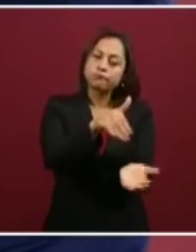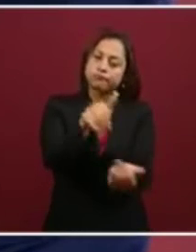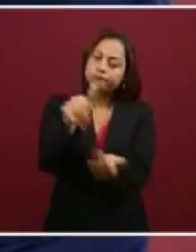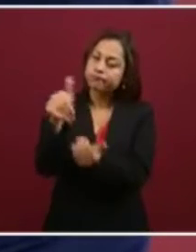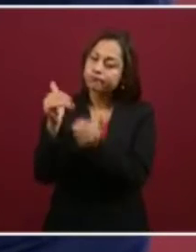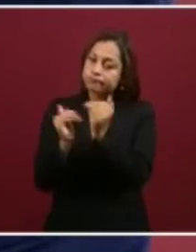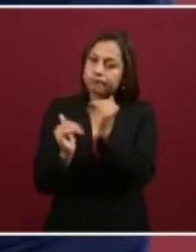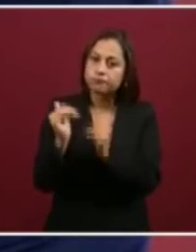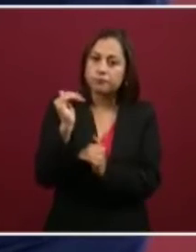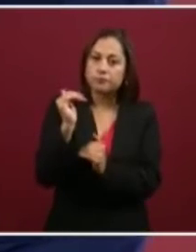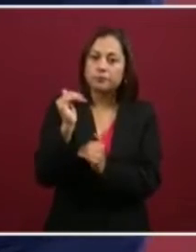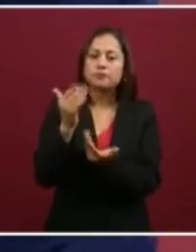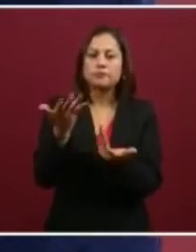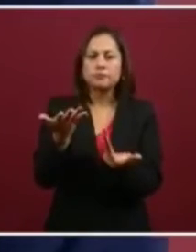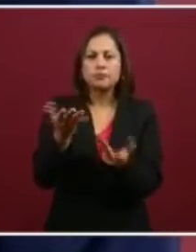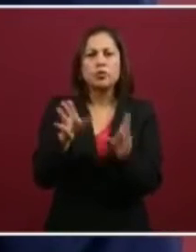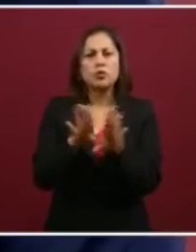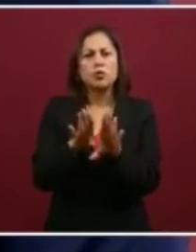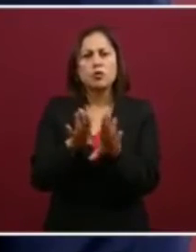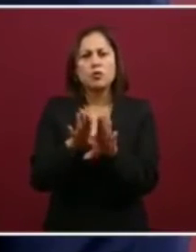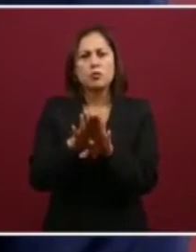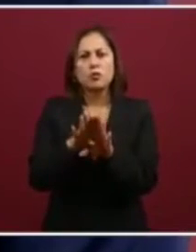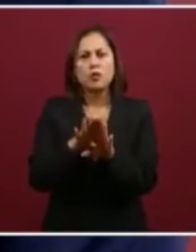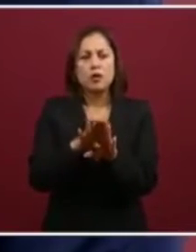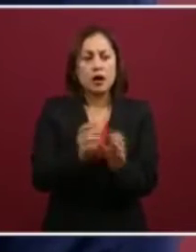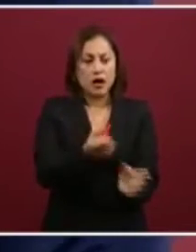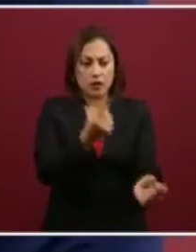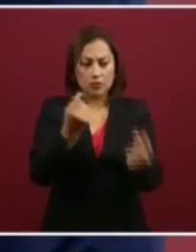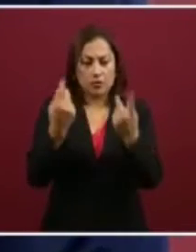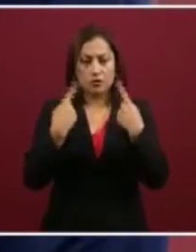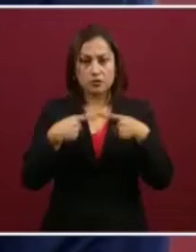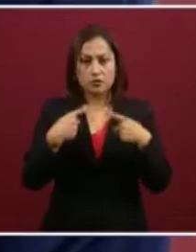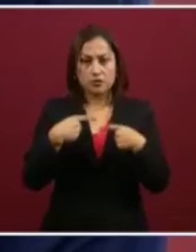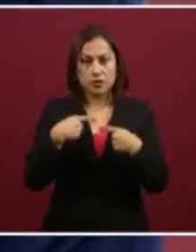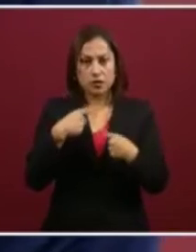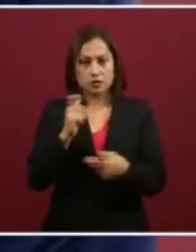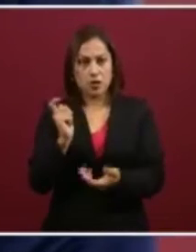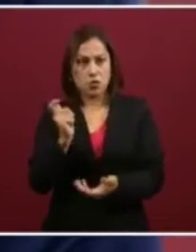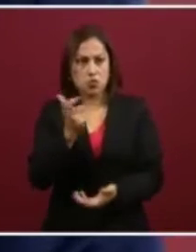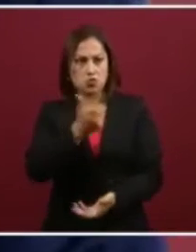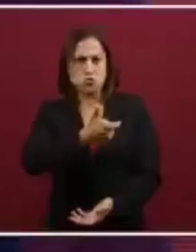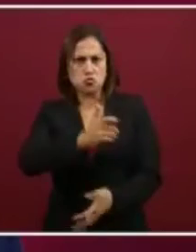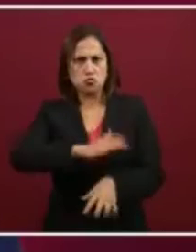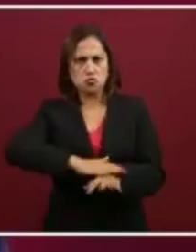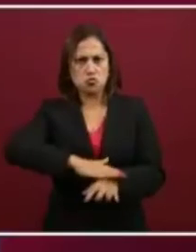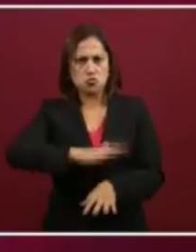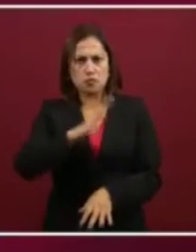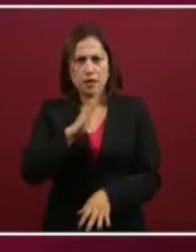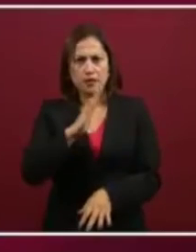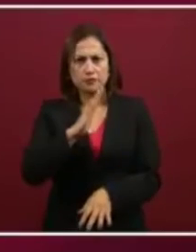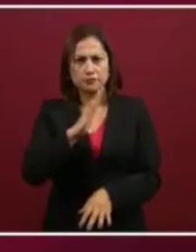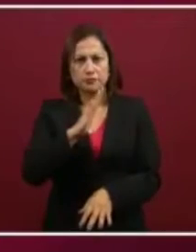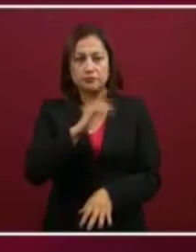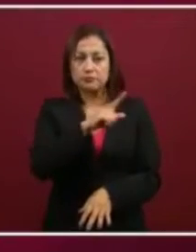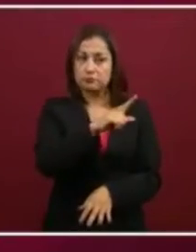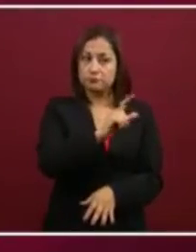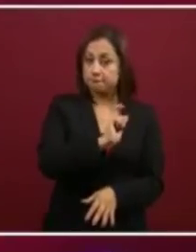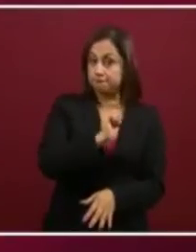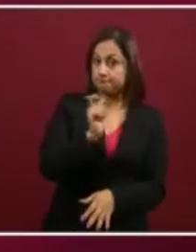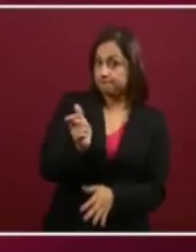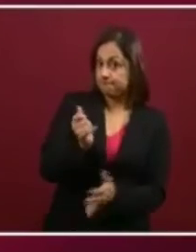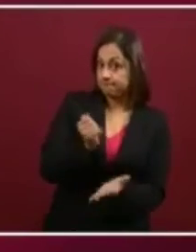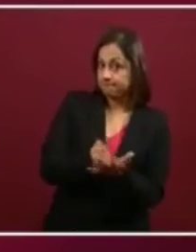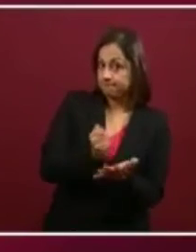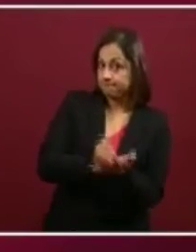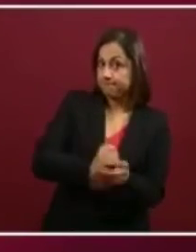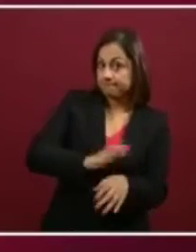decir, el que tiene más, el que recibe más, debe de contribuir con